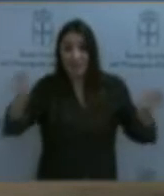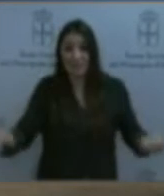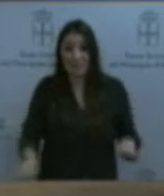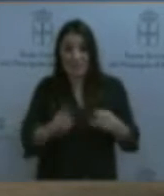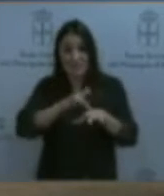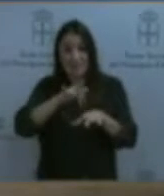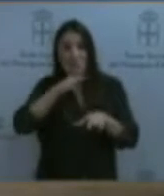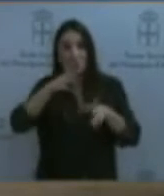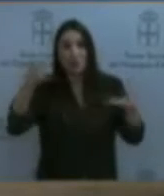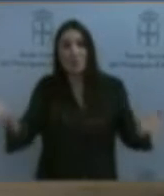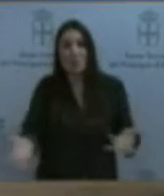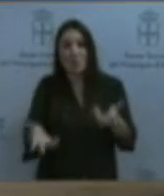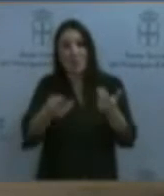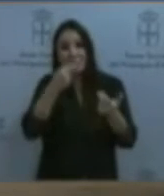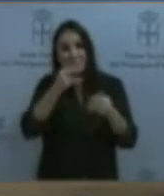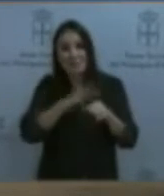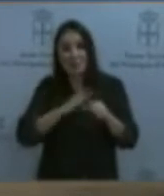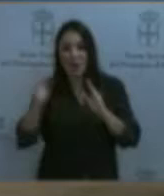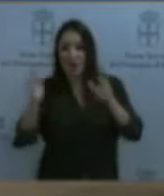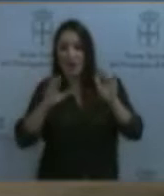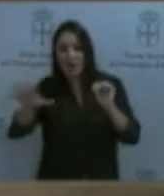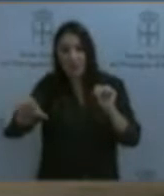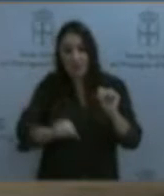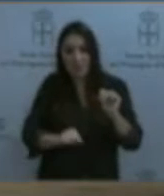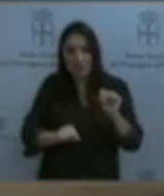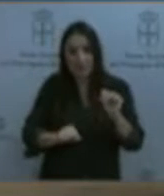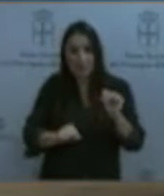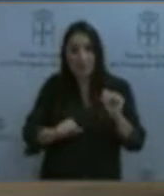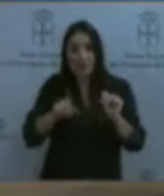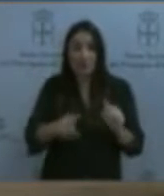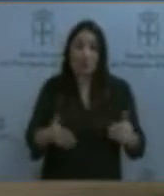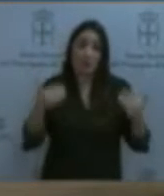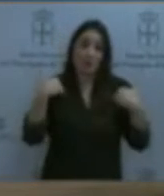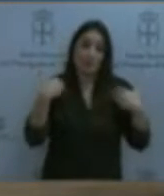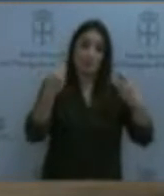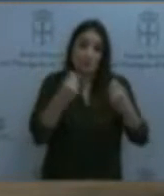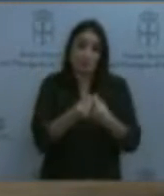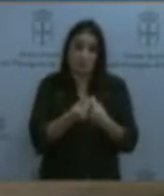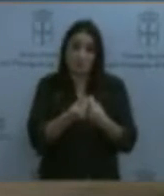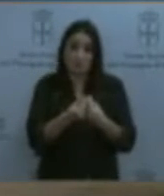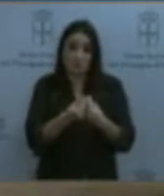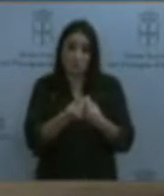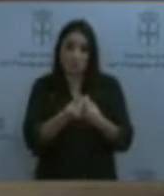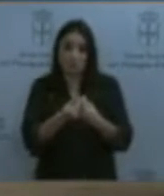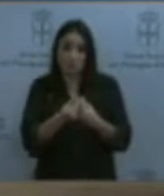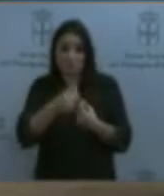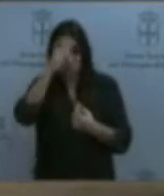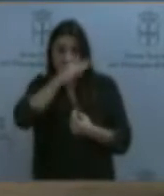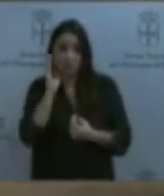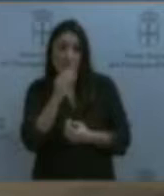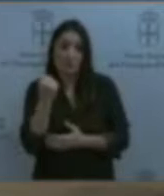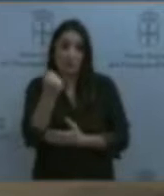promover el interés por el acogimiento, potenciar la corresponsabilidad y parentalidad positiva, apoyar